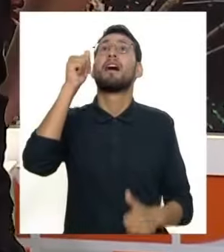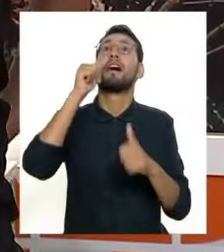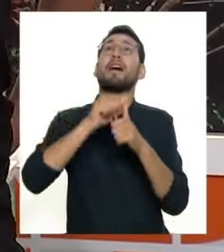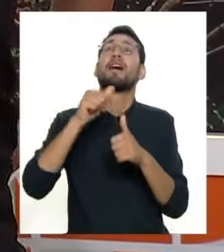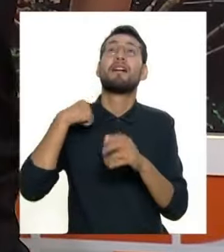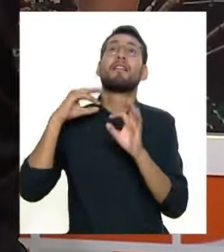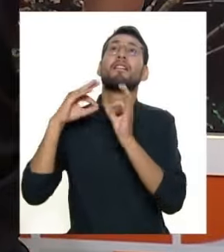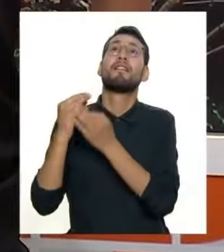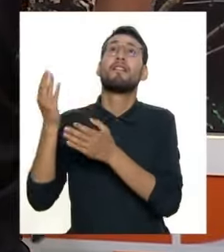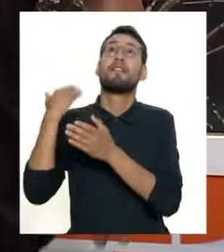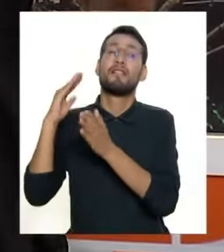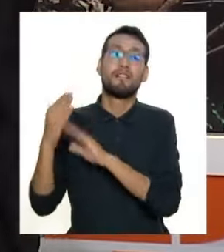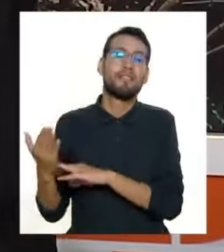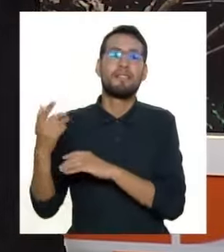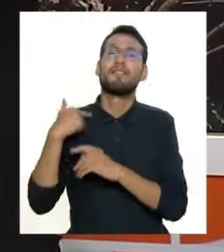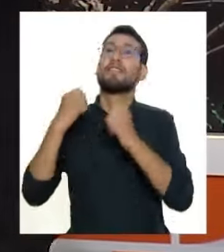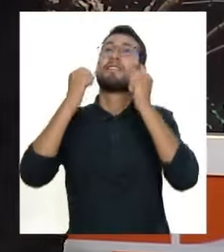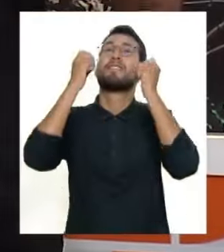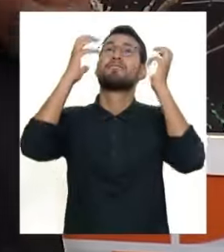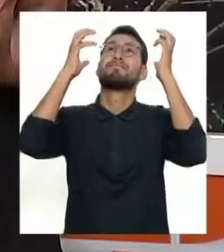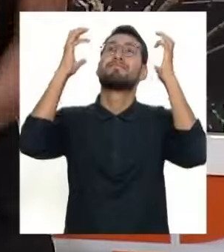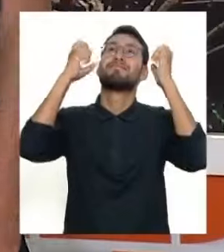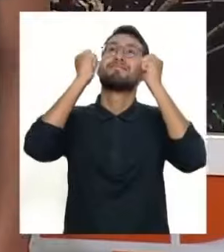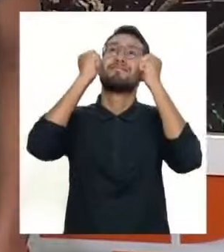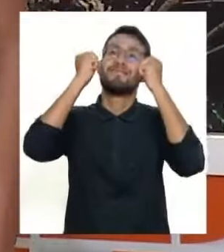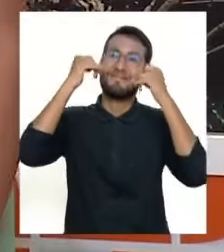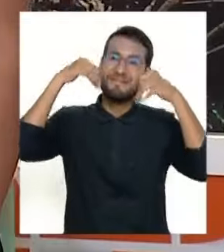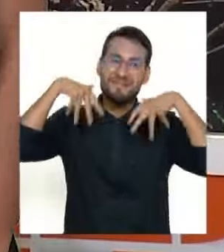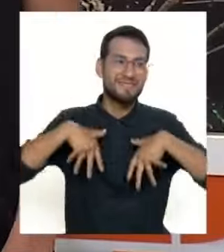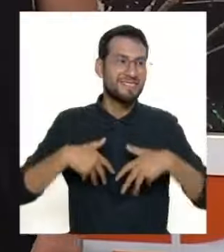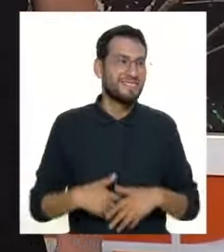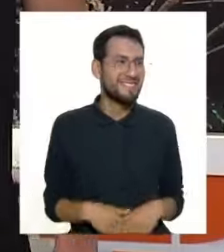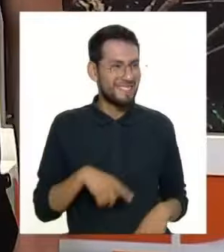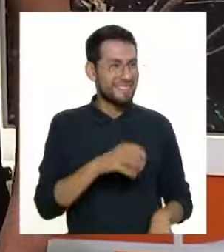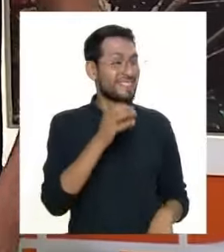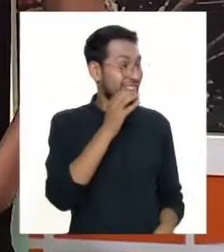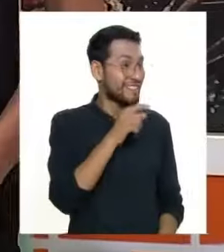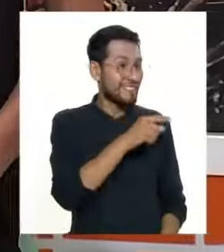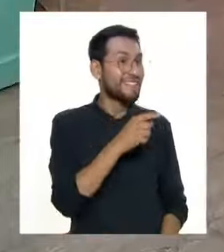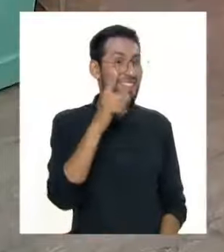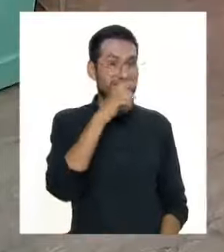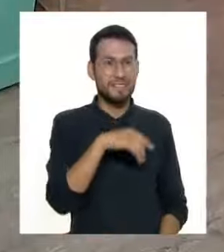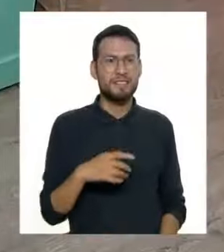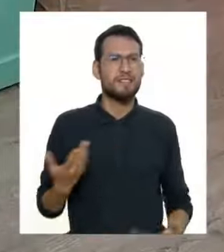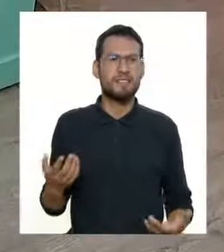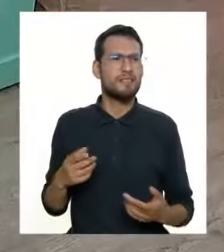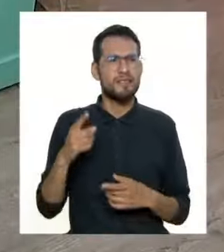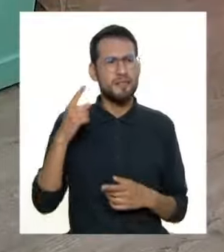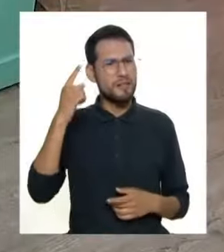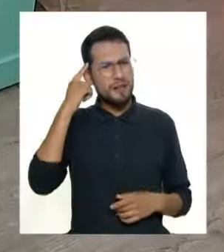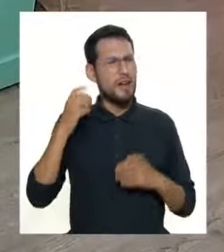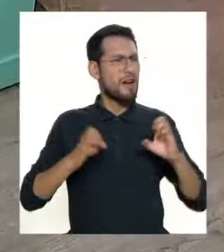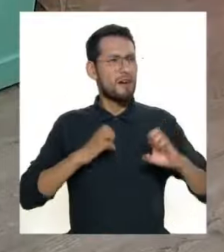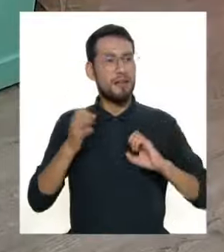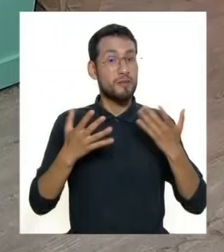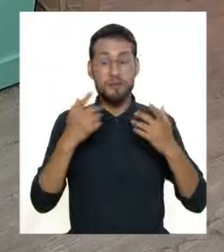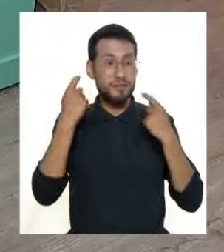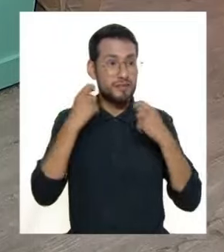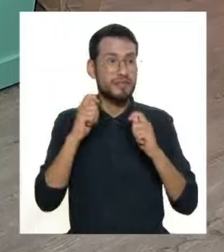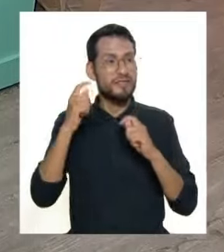de un familiar que acaba de fallecer para poder entrar en esa emoción. Esa es la que porque... me dice ella, ¿no? Esa es la más difícil. Es que en verdad no hay que usar la memoria emotiva, pero cuando no hay de